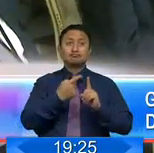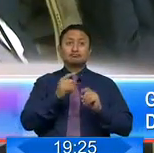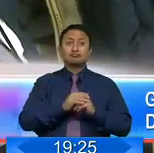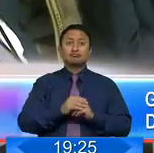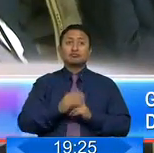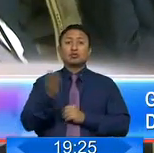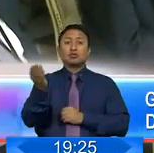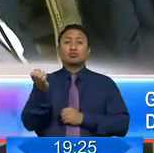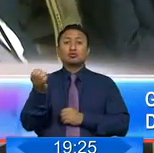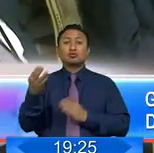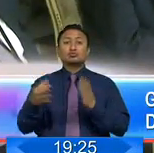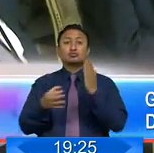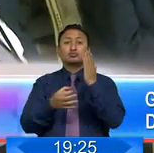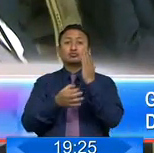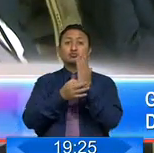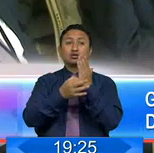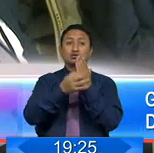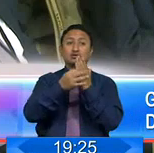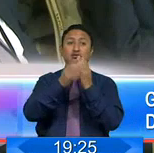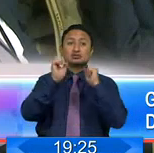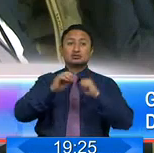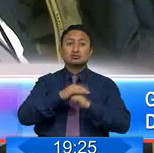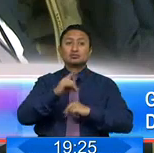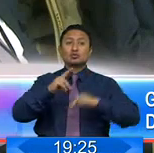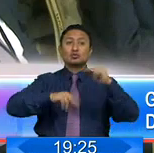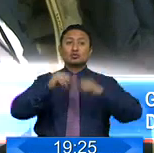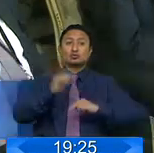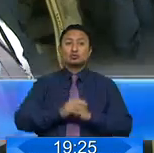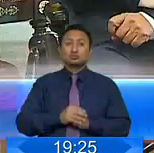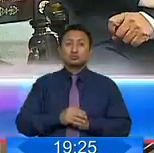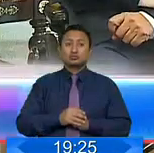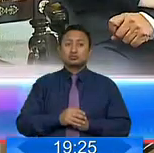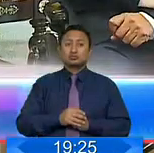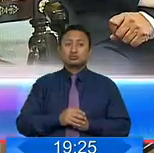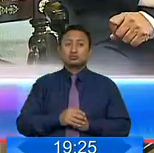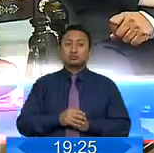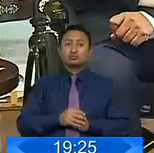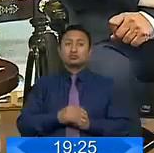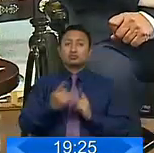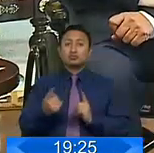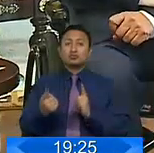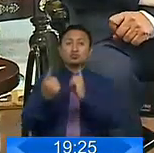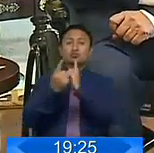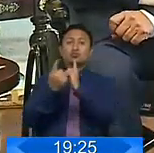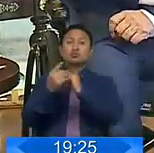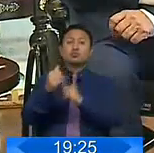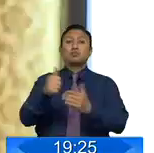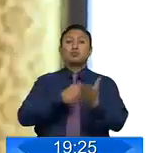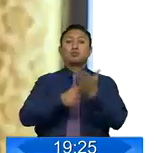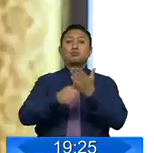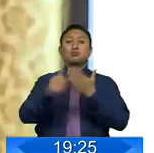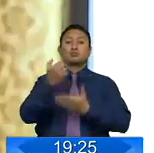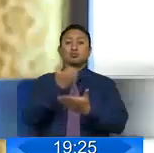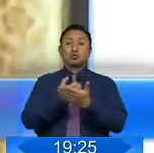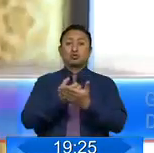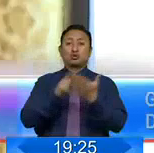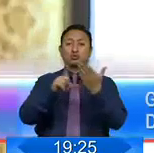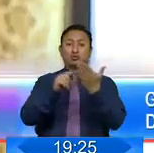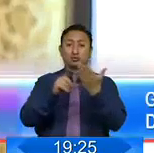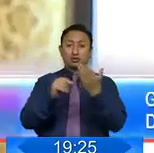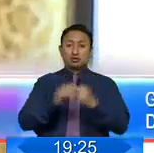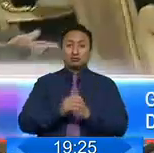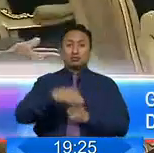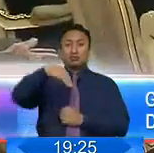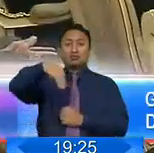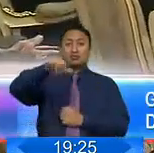acciones, pero sobre todo en infraestructura, que es lo que más les interesa hacer. Un encuentro que, según el ministro de Economía y Finanzas, Richard Martínez,